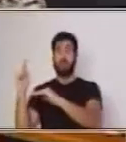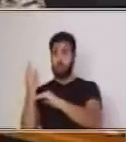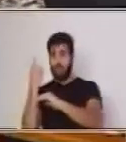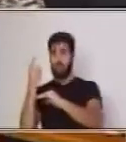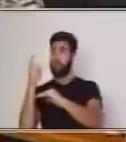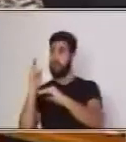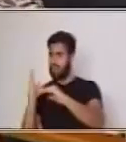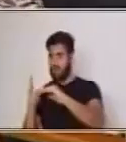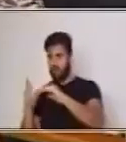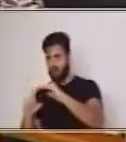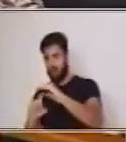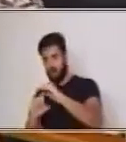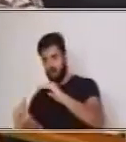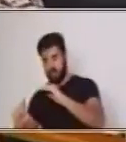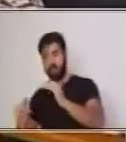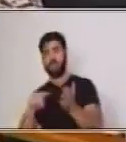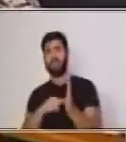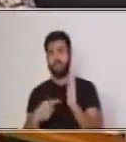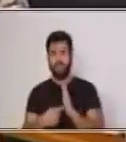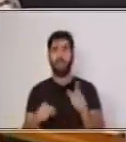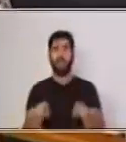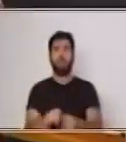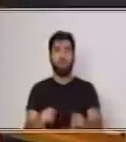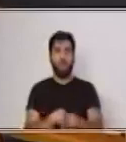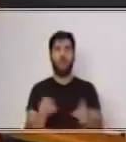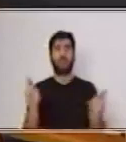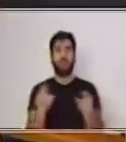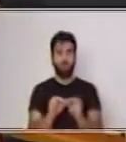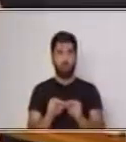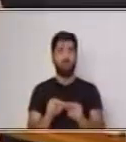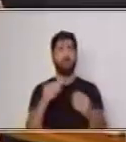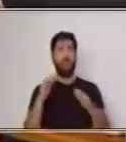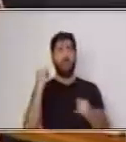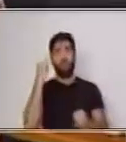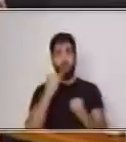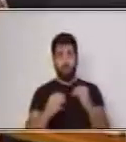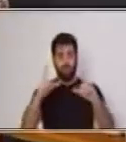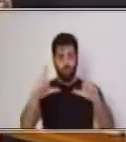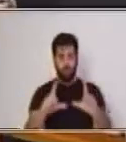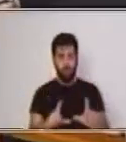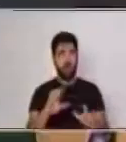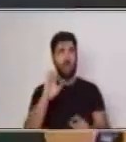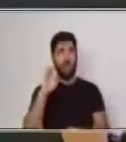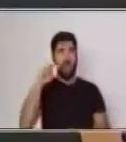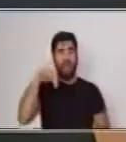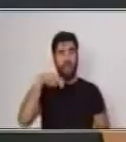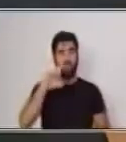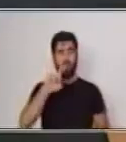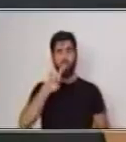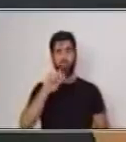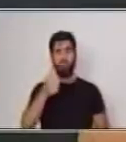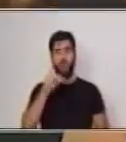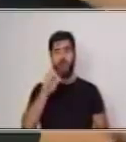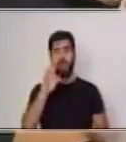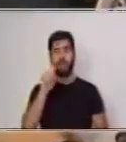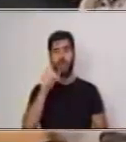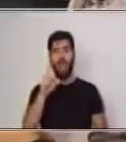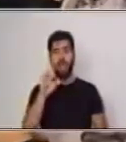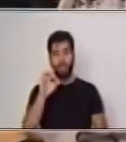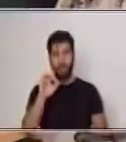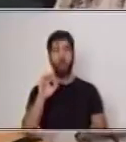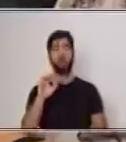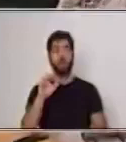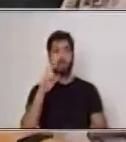final, que nos va a crear un resumen. Y por último el encuadrado, que está al final y al inicio, y todo el